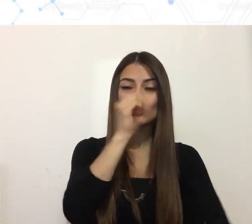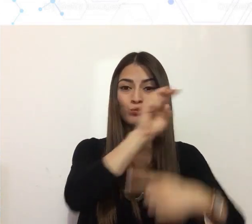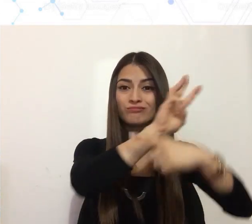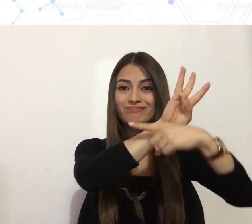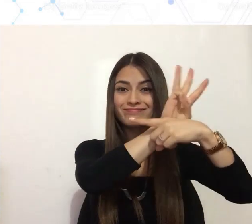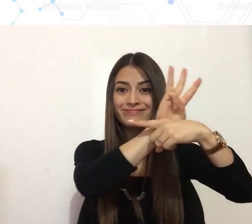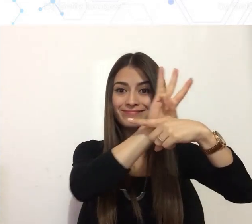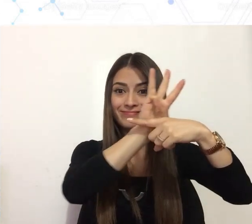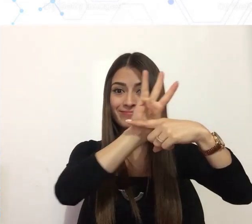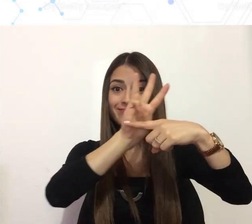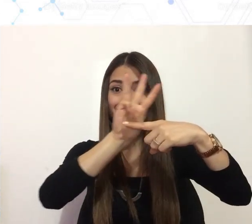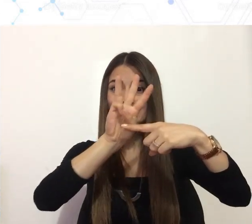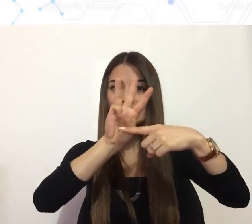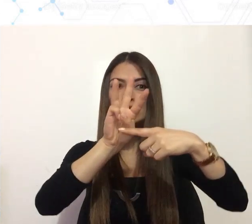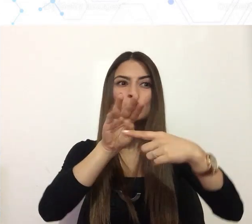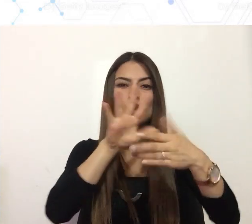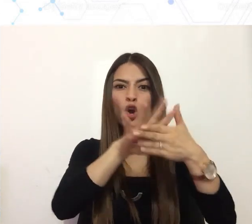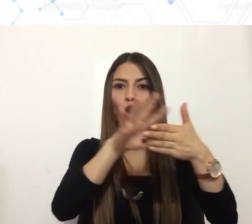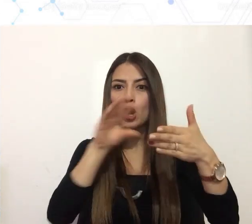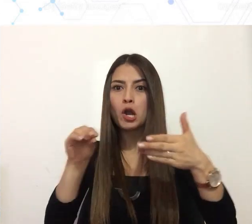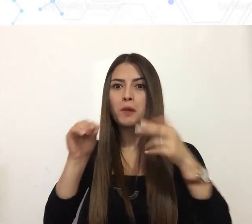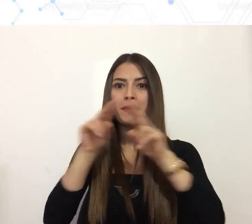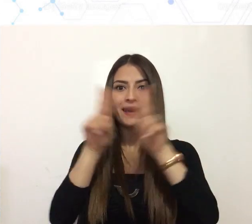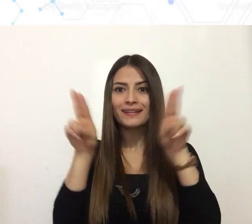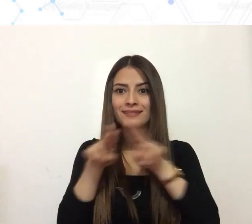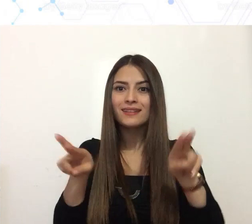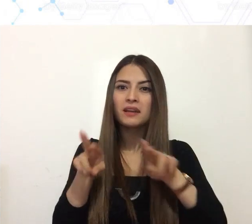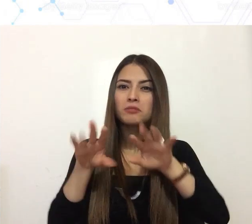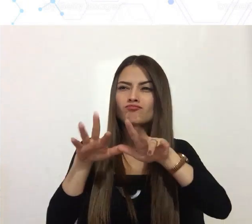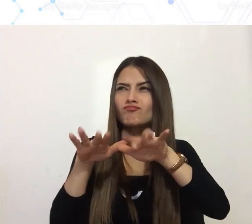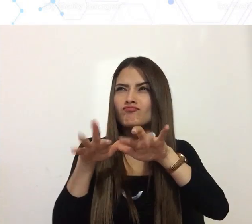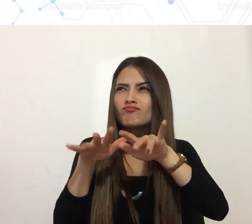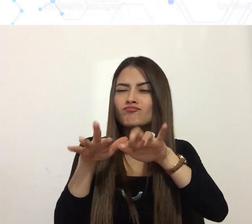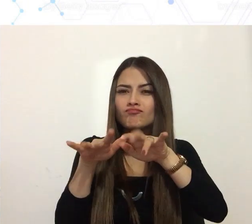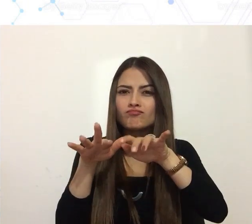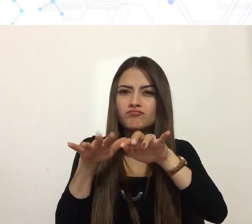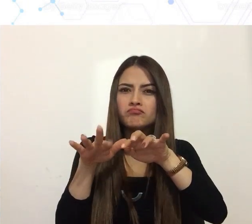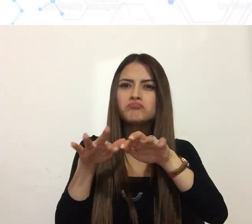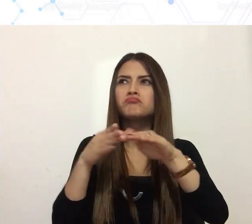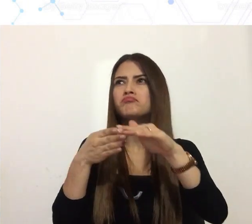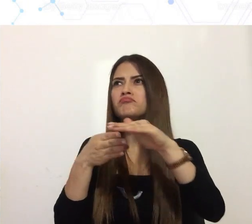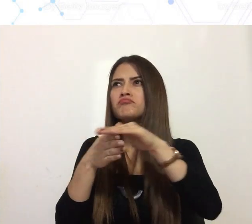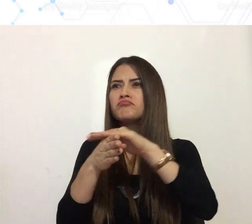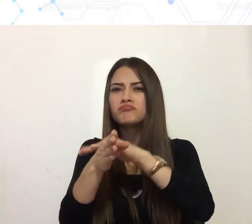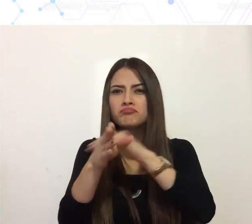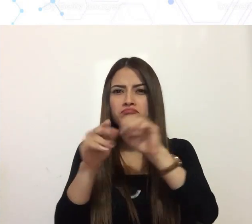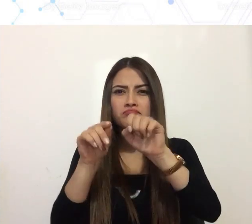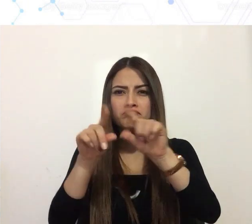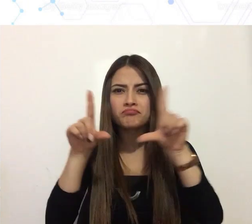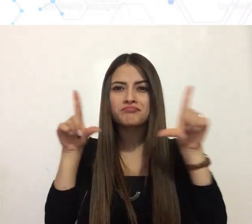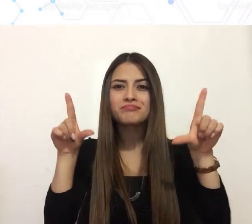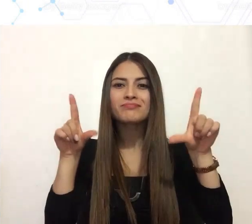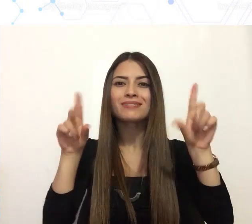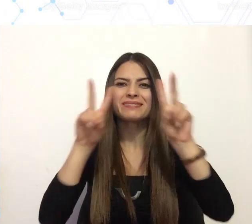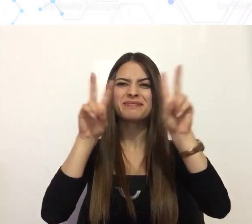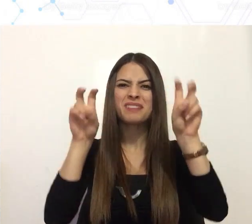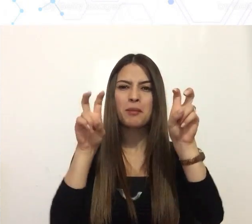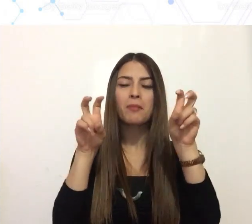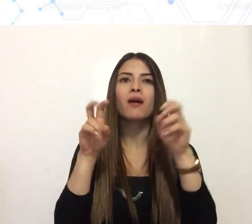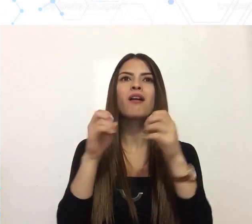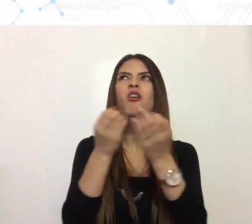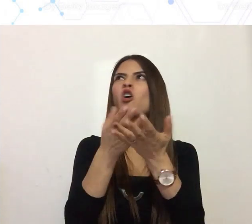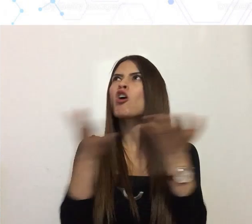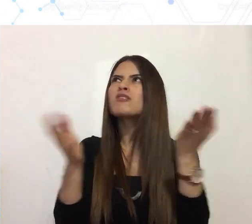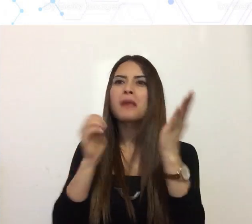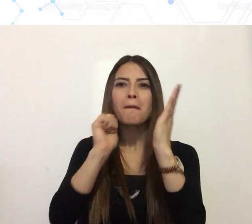3, entonces les estoy pidiendo que por favor visitemos la página de internet, la